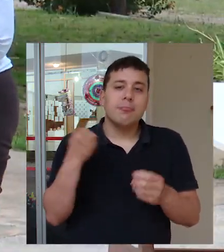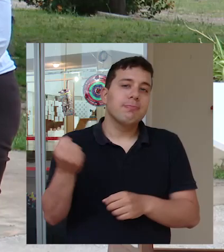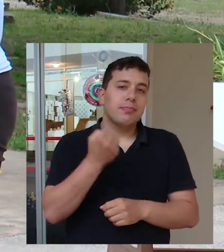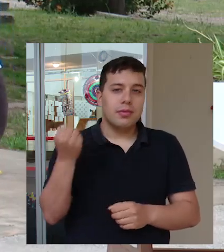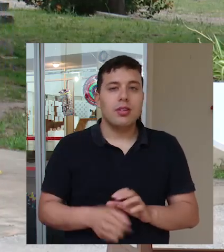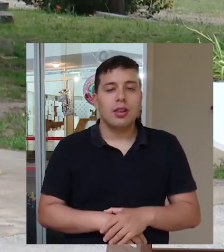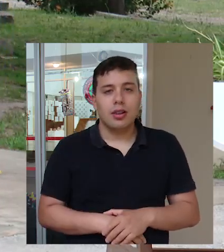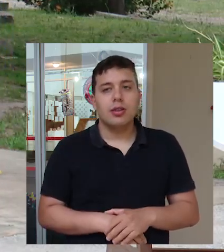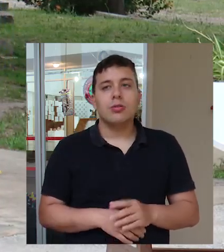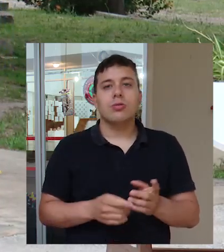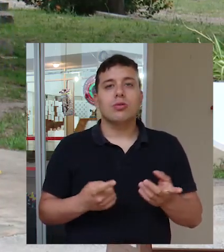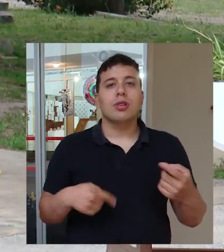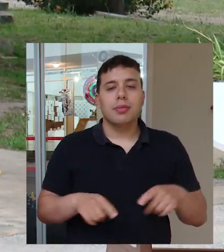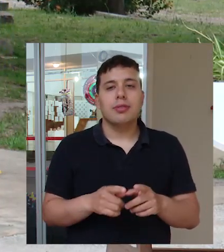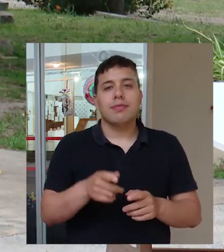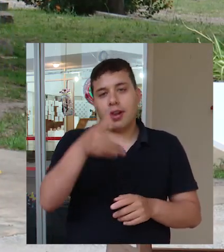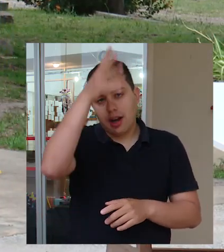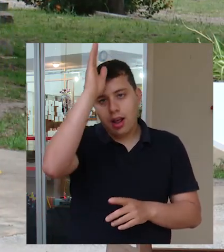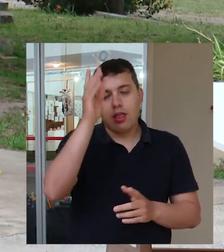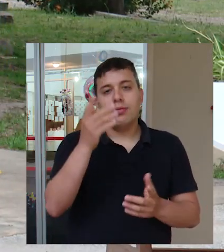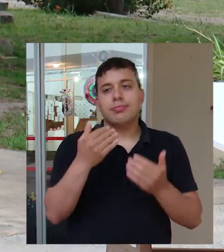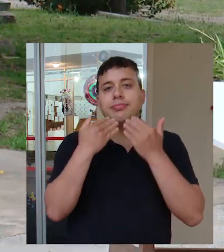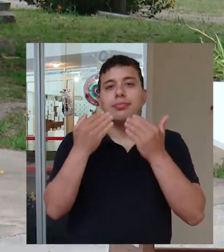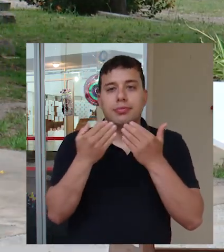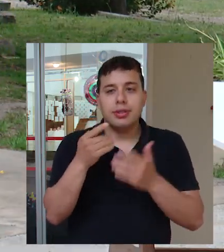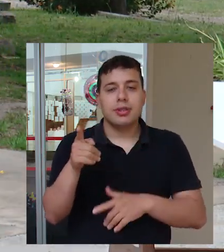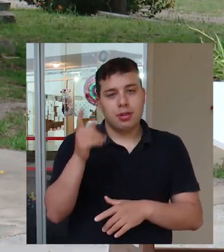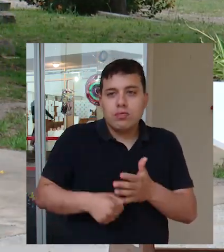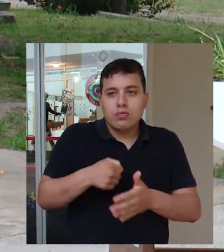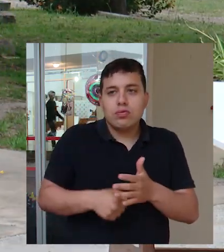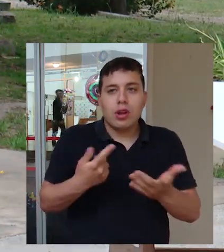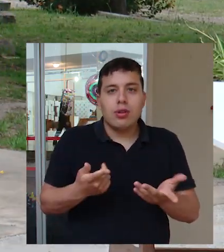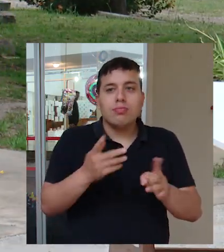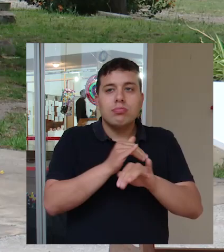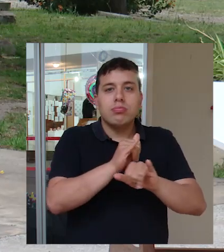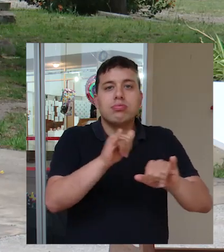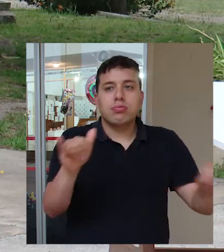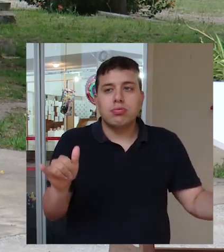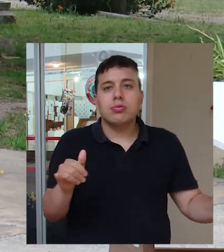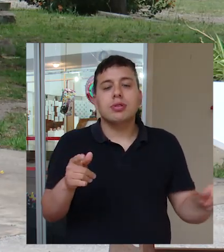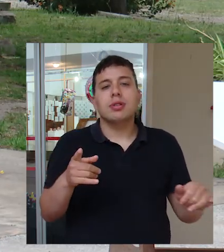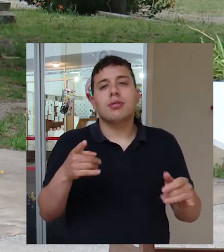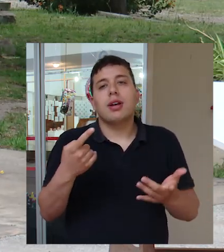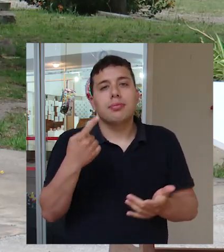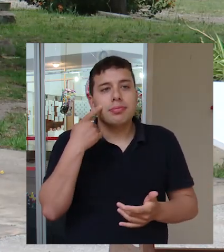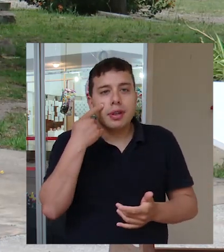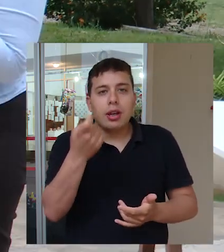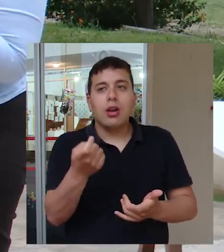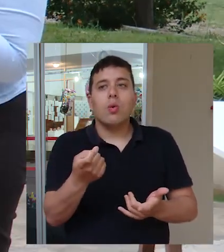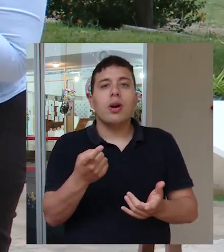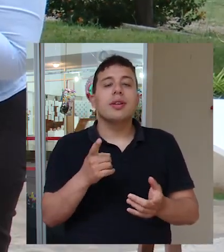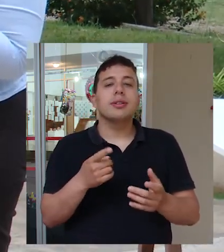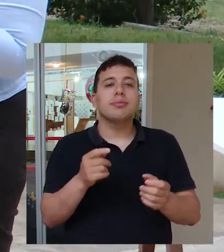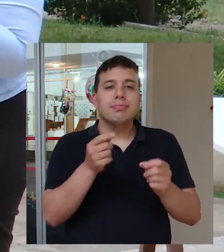agradecemos muchísimo a Fernando Suárez, nuestro docente, seguir sensibilizando, concientizando y